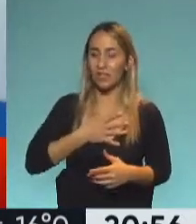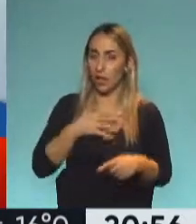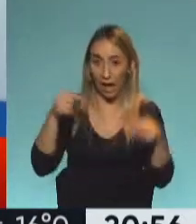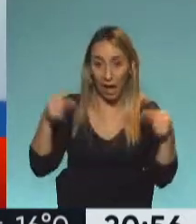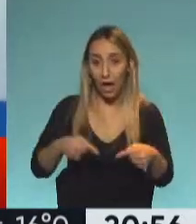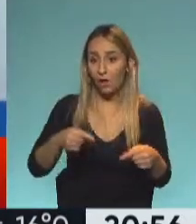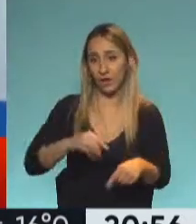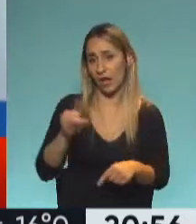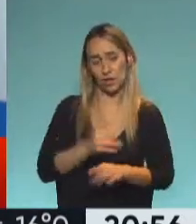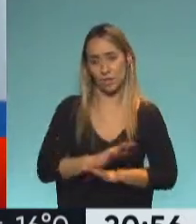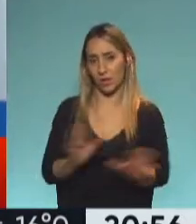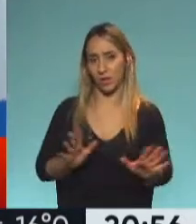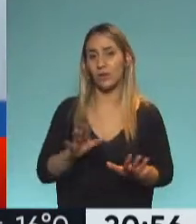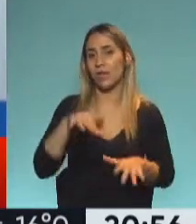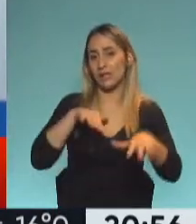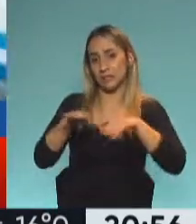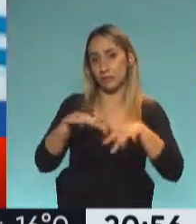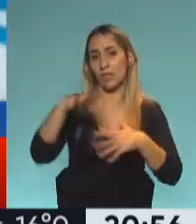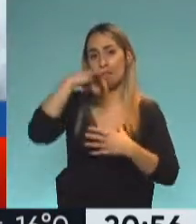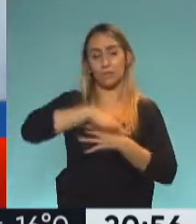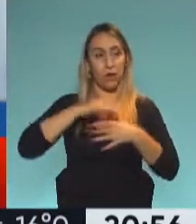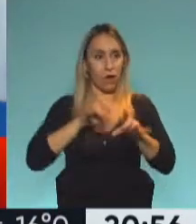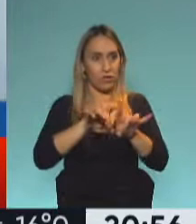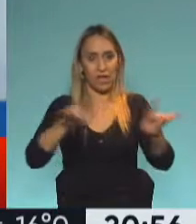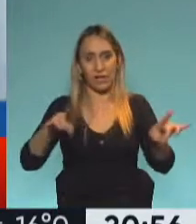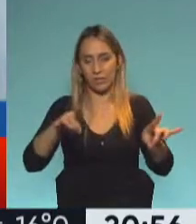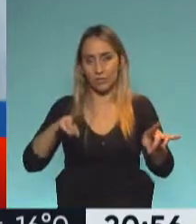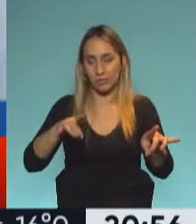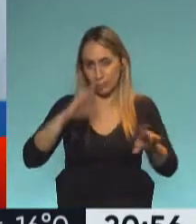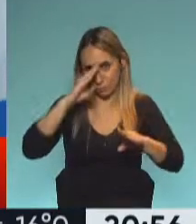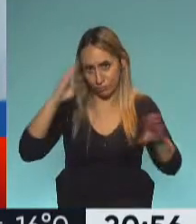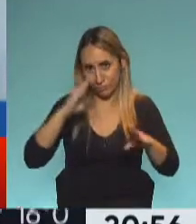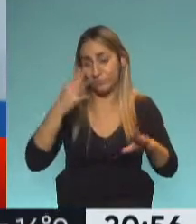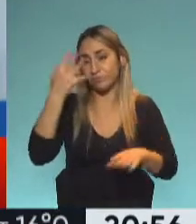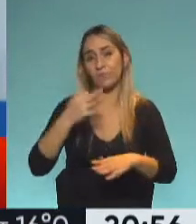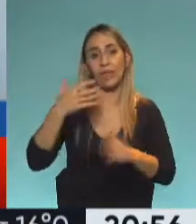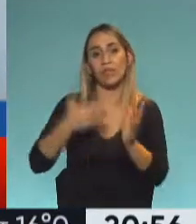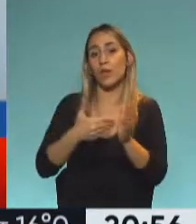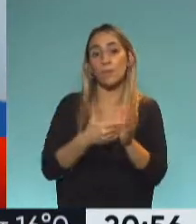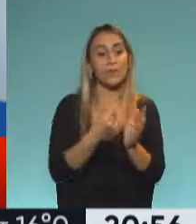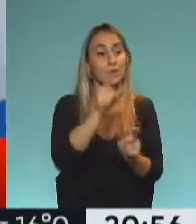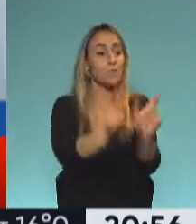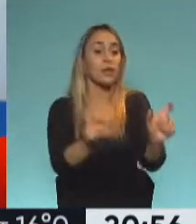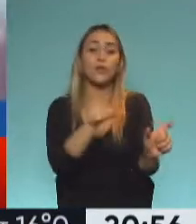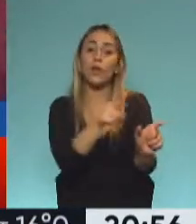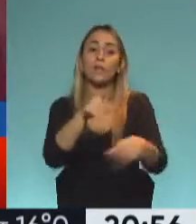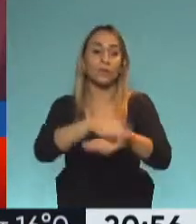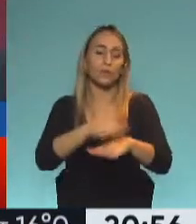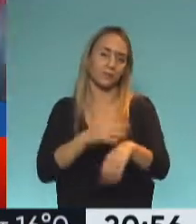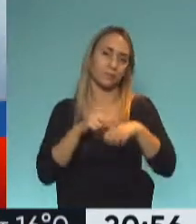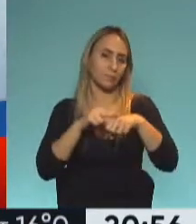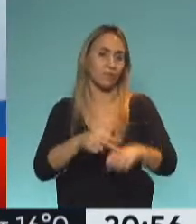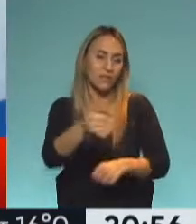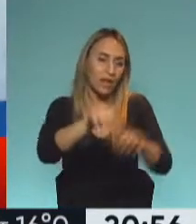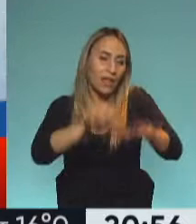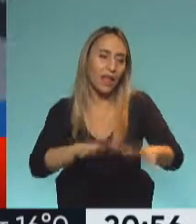ahora, digamos que la situación epidemiológica no da para más. Y que nada, todo queda en la responsabilidad de las personas y les recomiendo que se queden en casa, que es lo